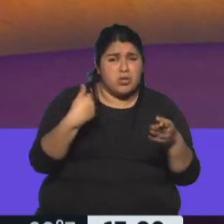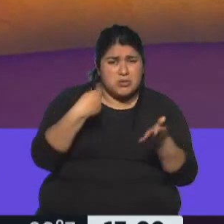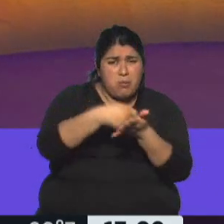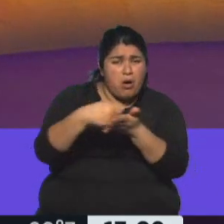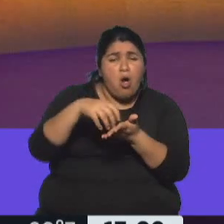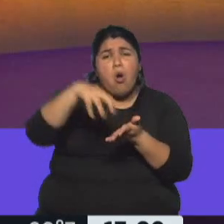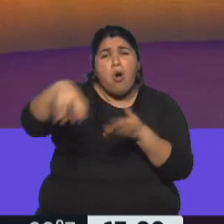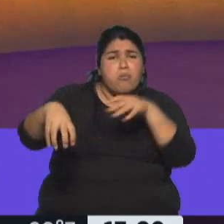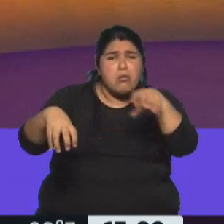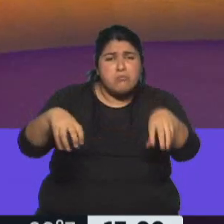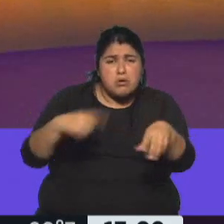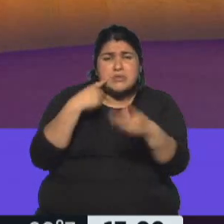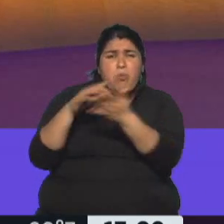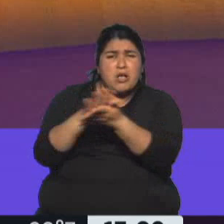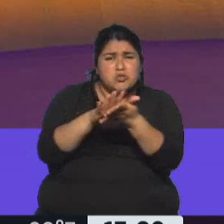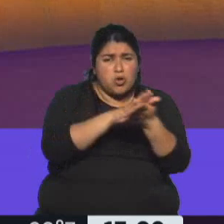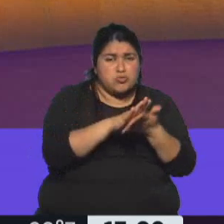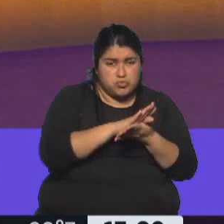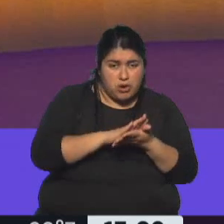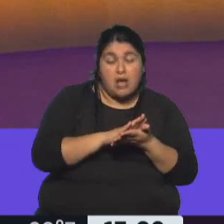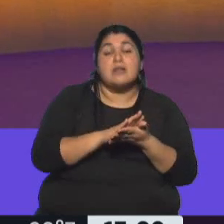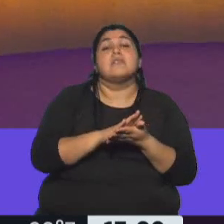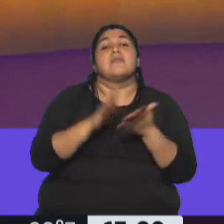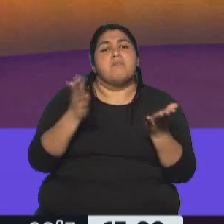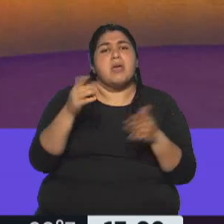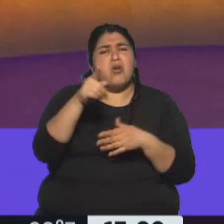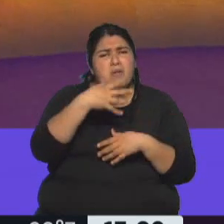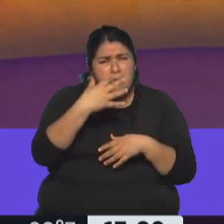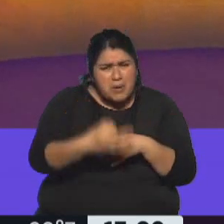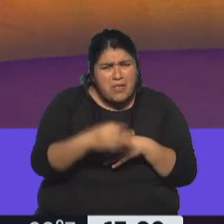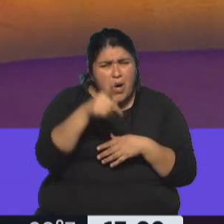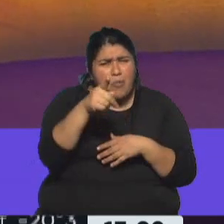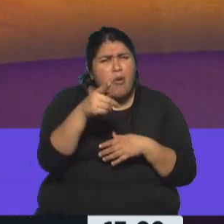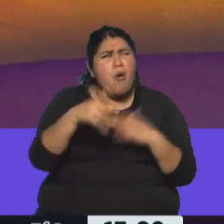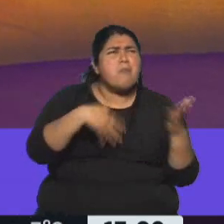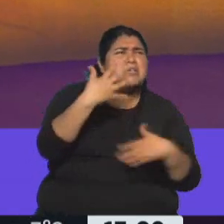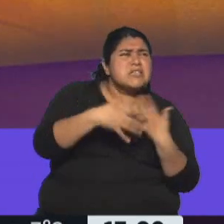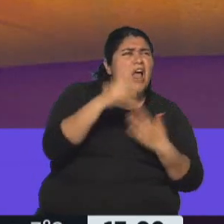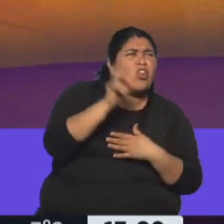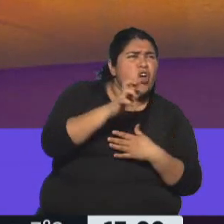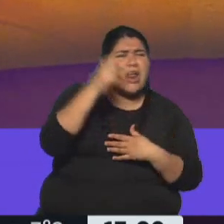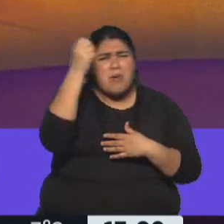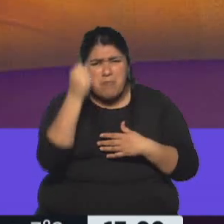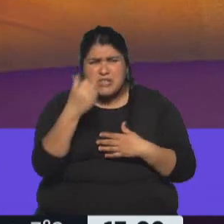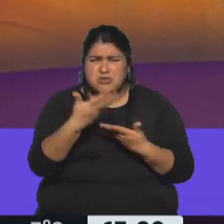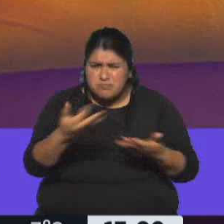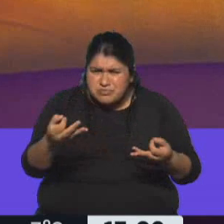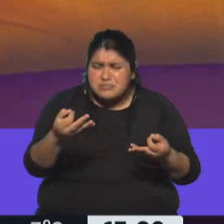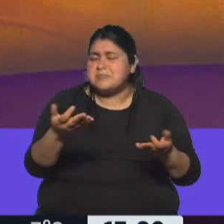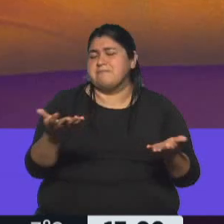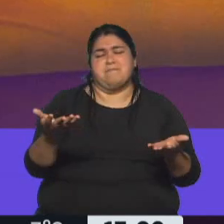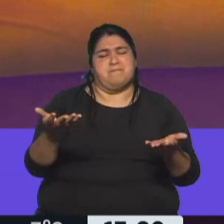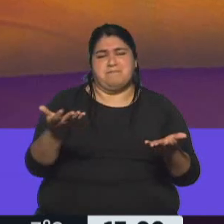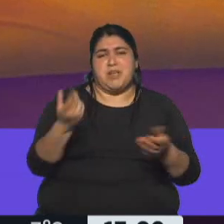son fondos comunes de inversión que están en Argentina? ¿De verdad les parece que es lo mismo mezclar dólares con pesos, que se pueden sumar como si